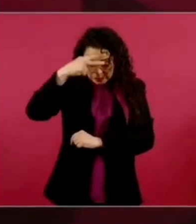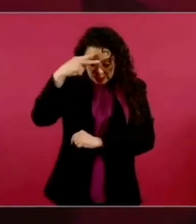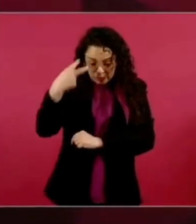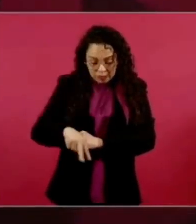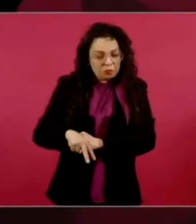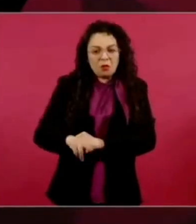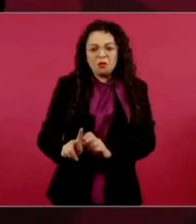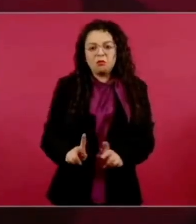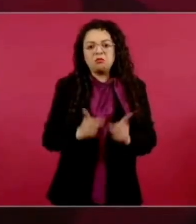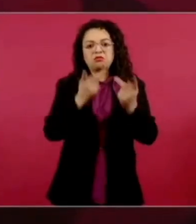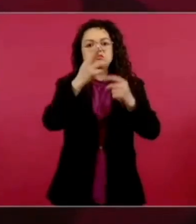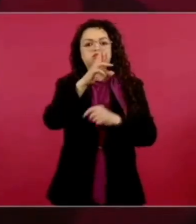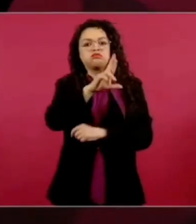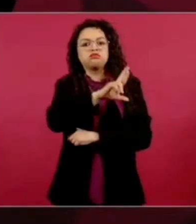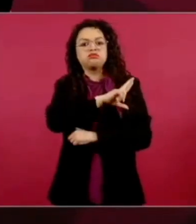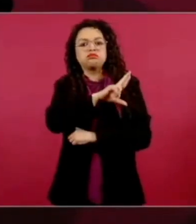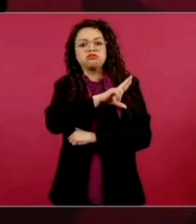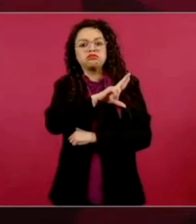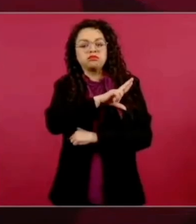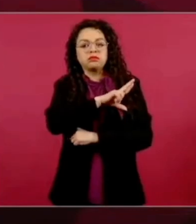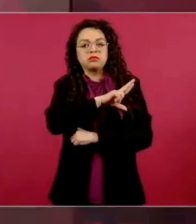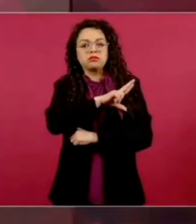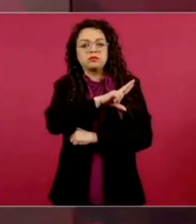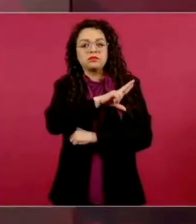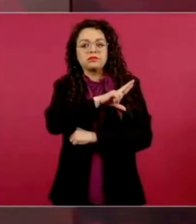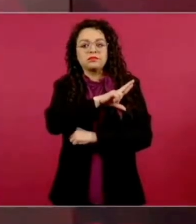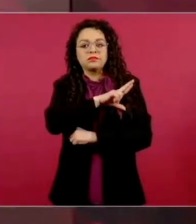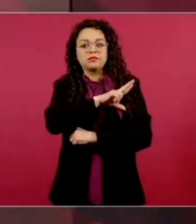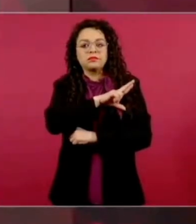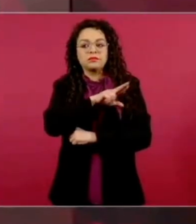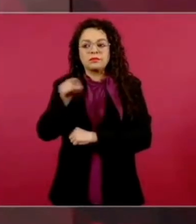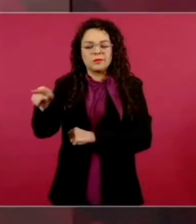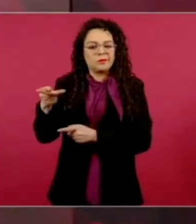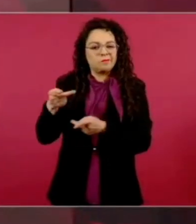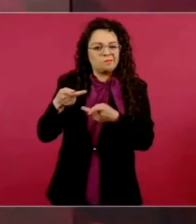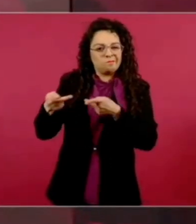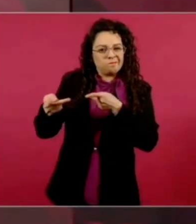crearon una estructura, un andamiaje